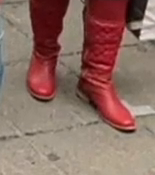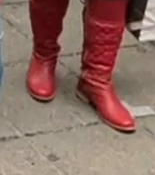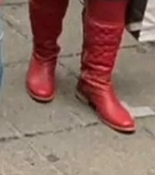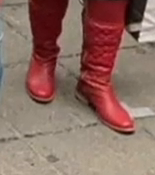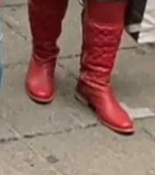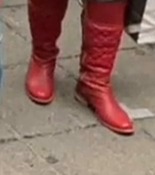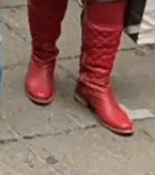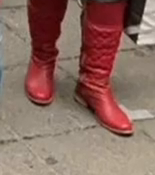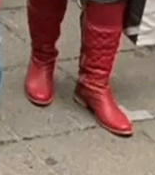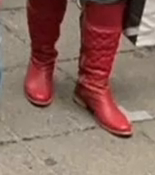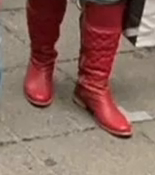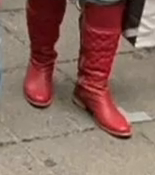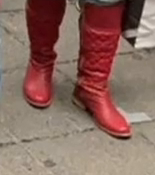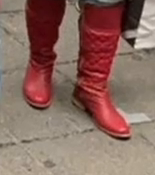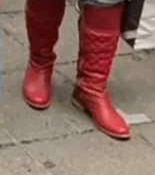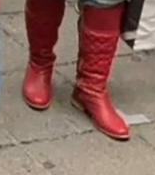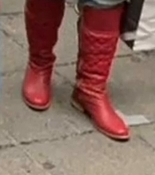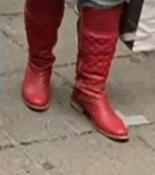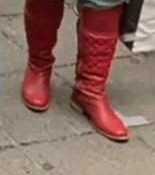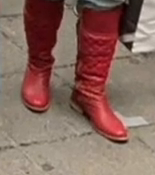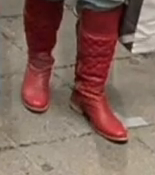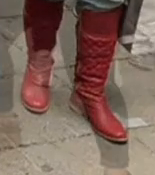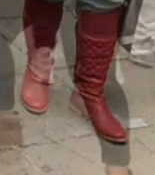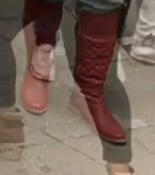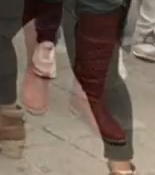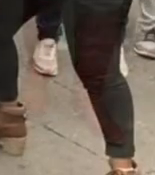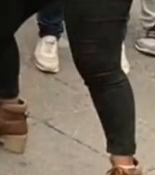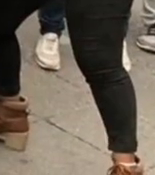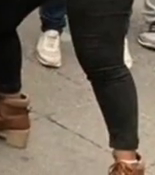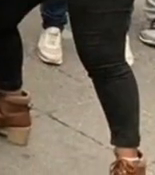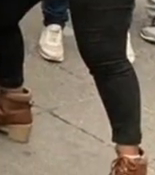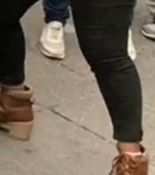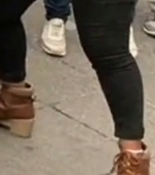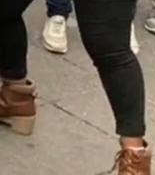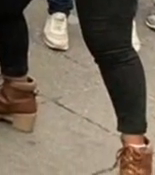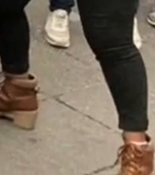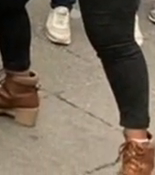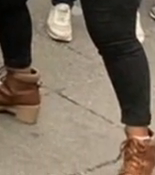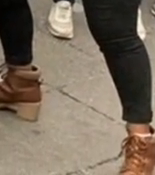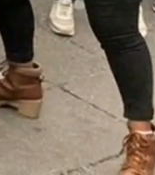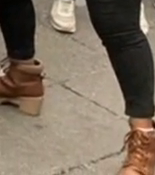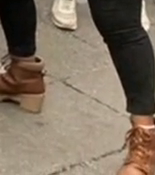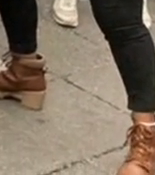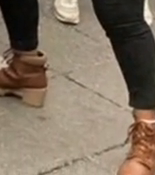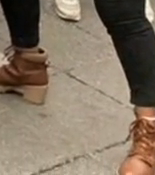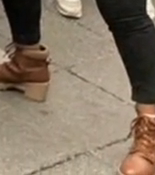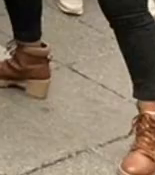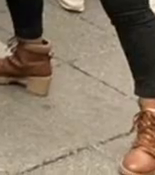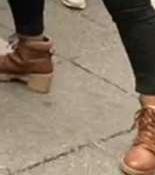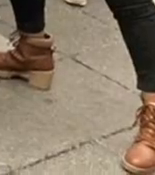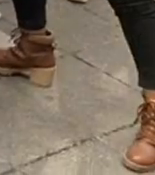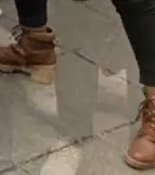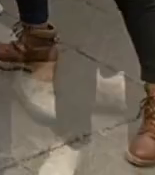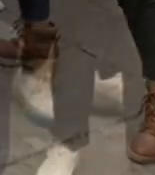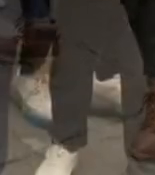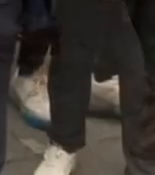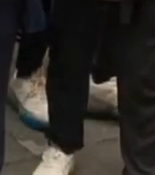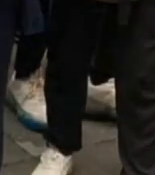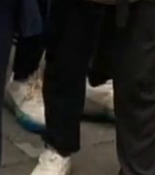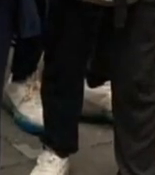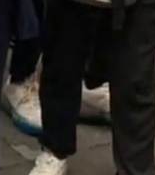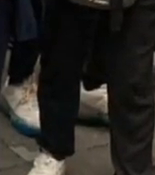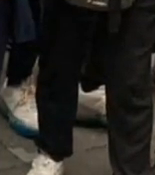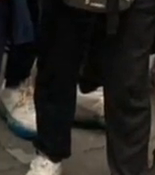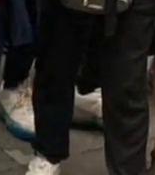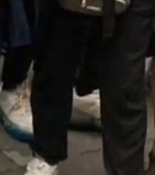que promueve todos los días el cambio social en nuestro país. Ese es el director actual del Fondo de Cultura Económica, que nos